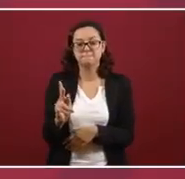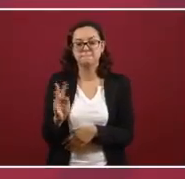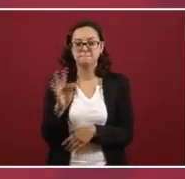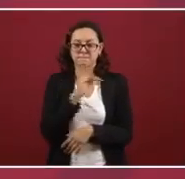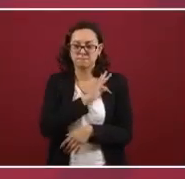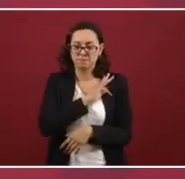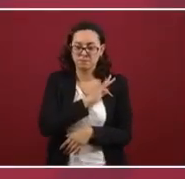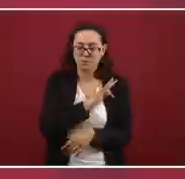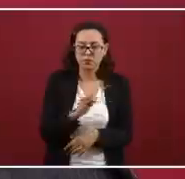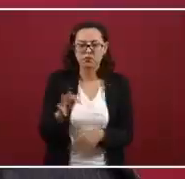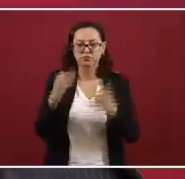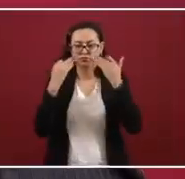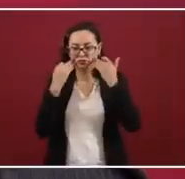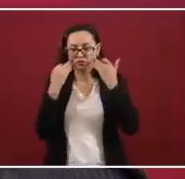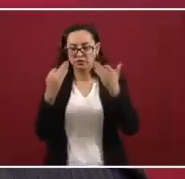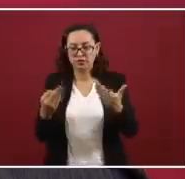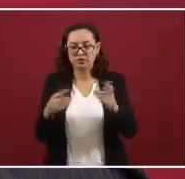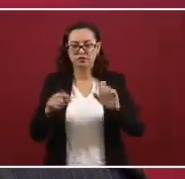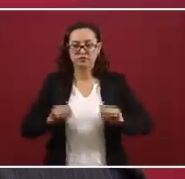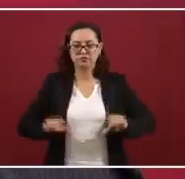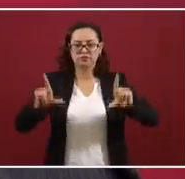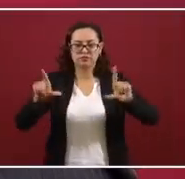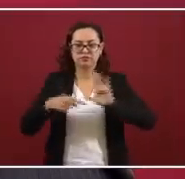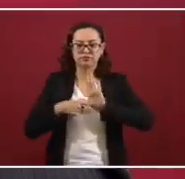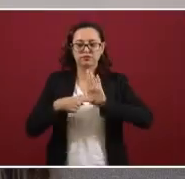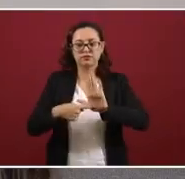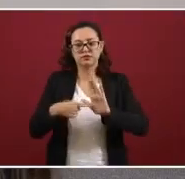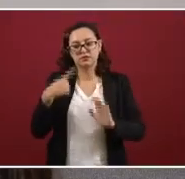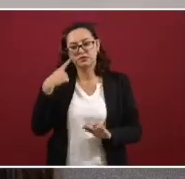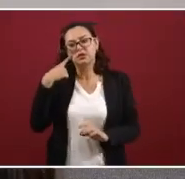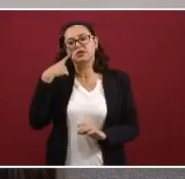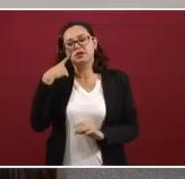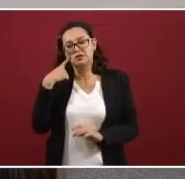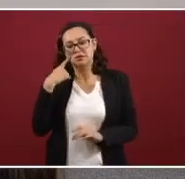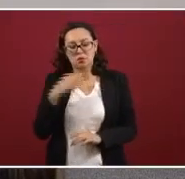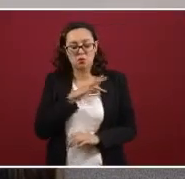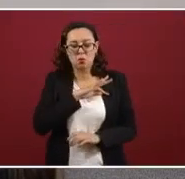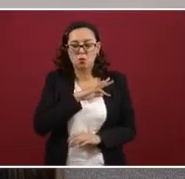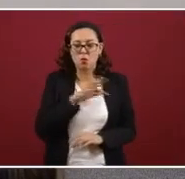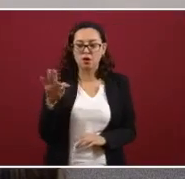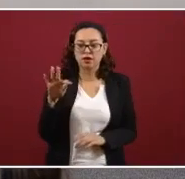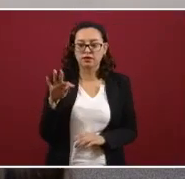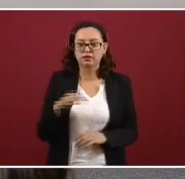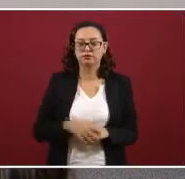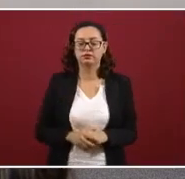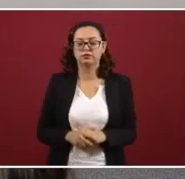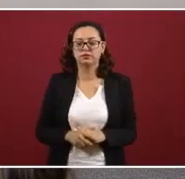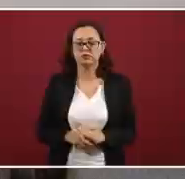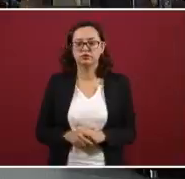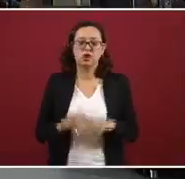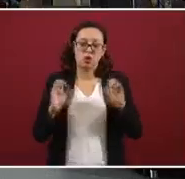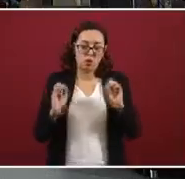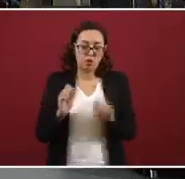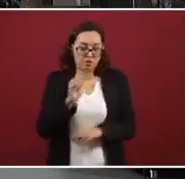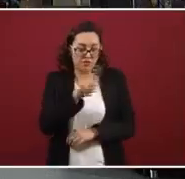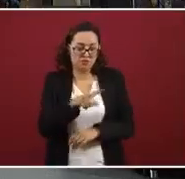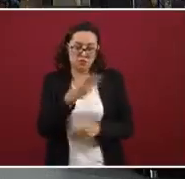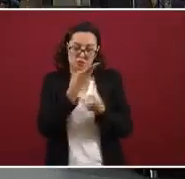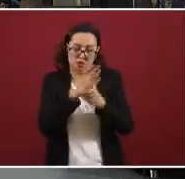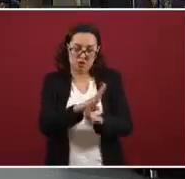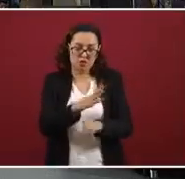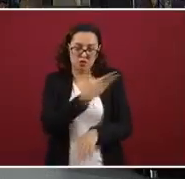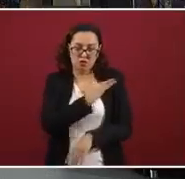podamos constatar y dar a conocer, a ver si nos lo permiten, o él mismo que